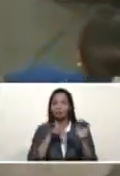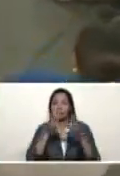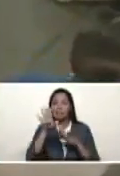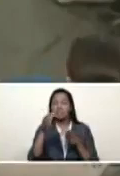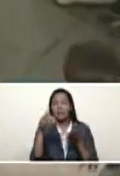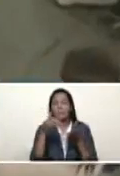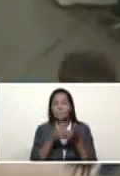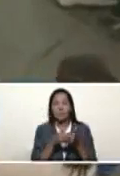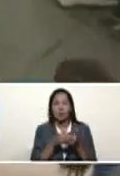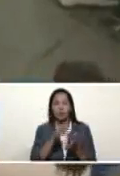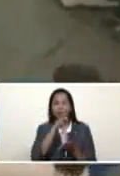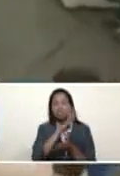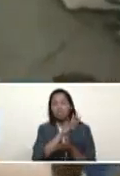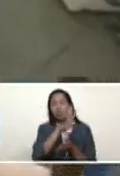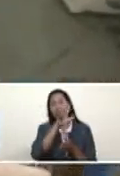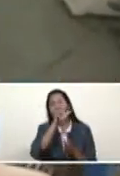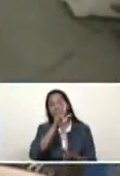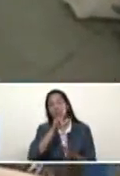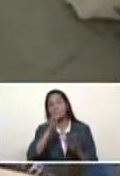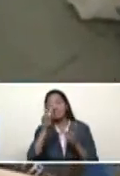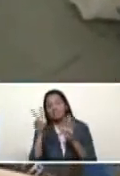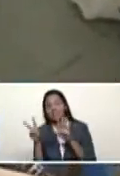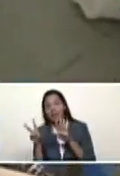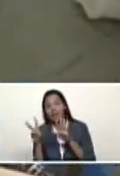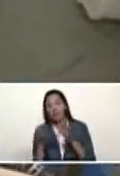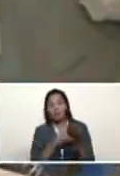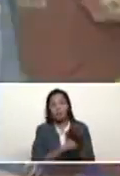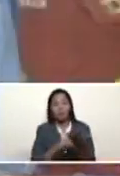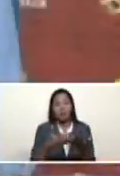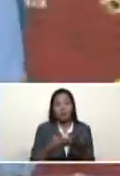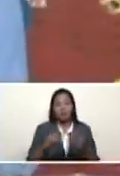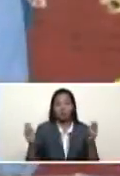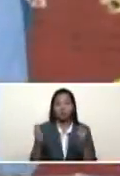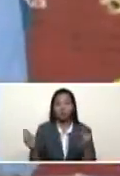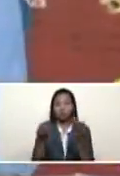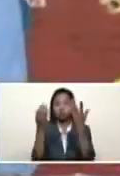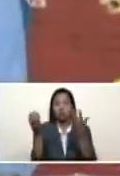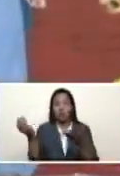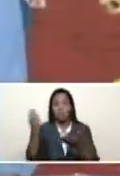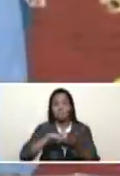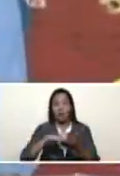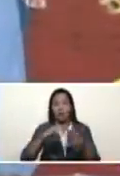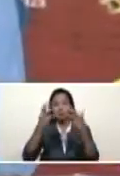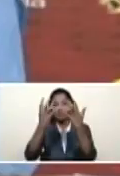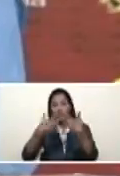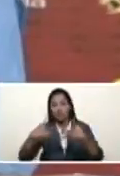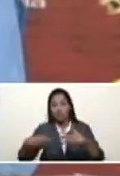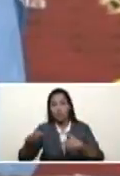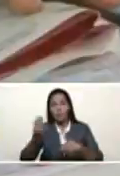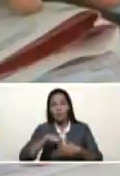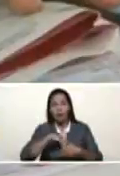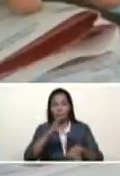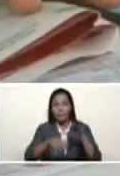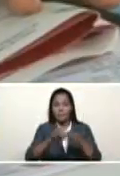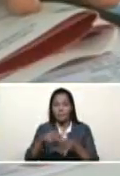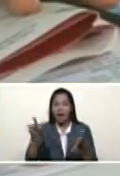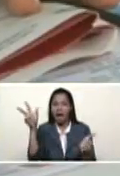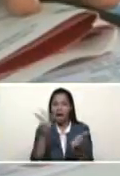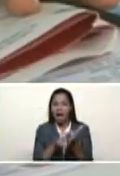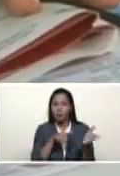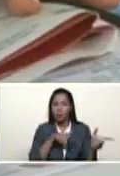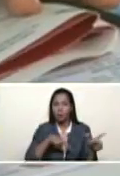15.497 millones de bolívares para impulsar la producción en términos concretos,